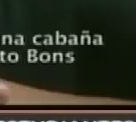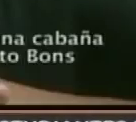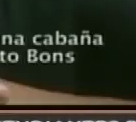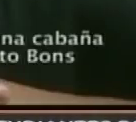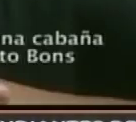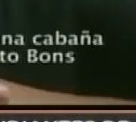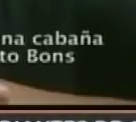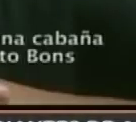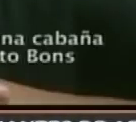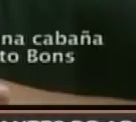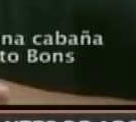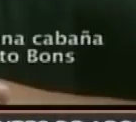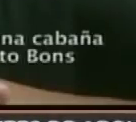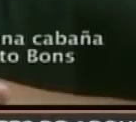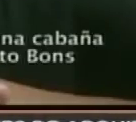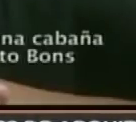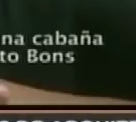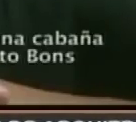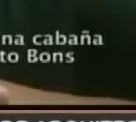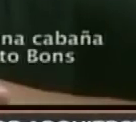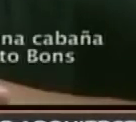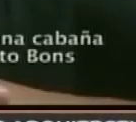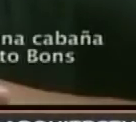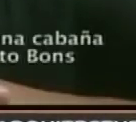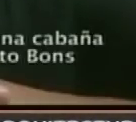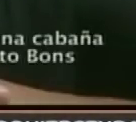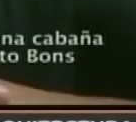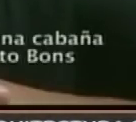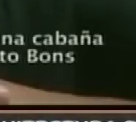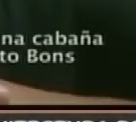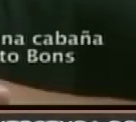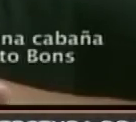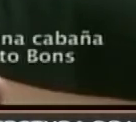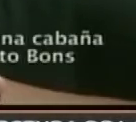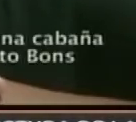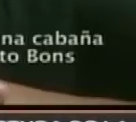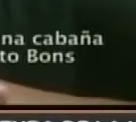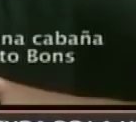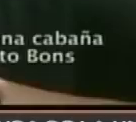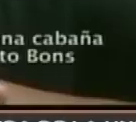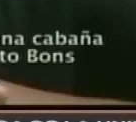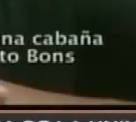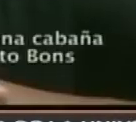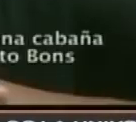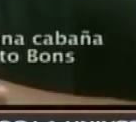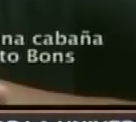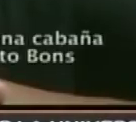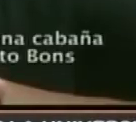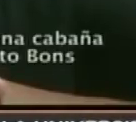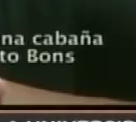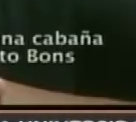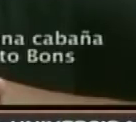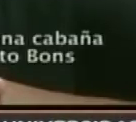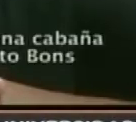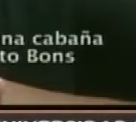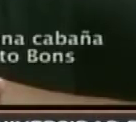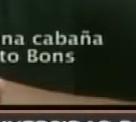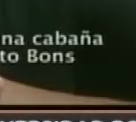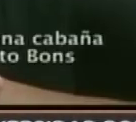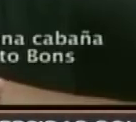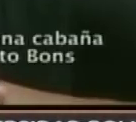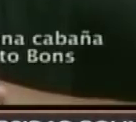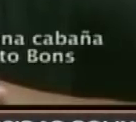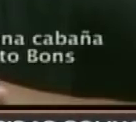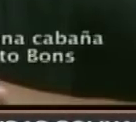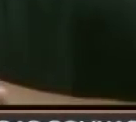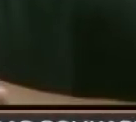nos dirigimos hacia una cabaña en la cual estaban el teniente Pico y el